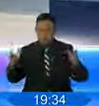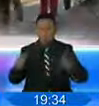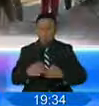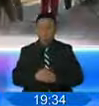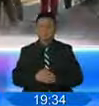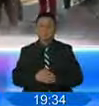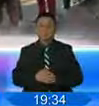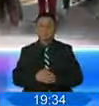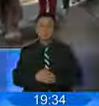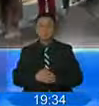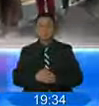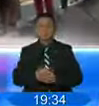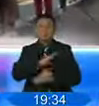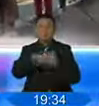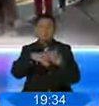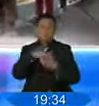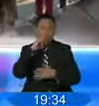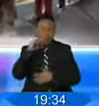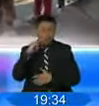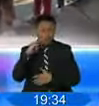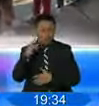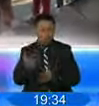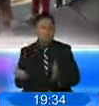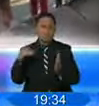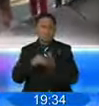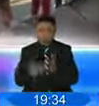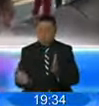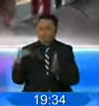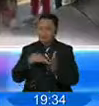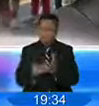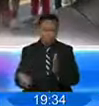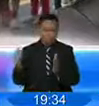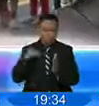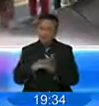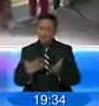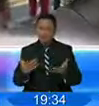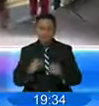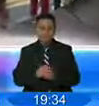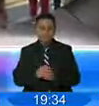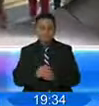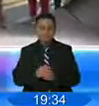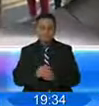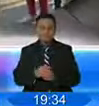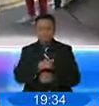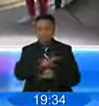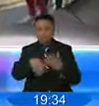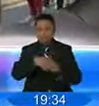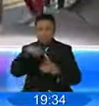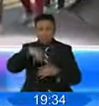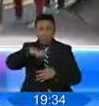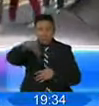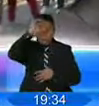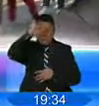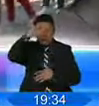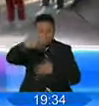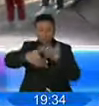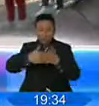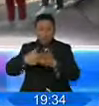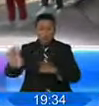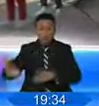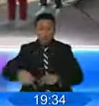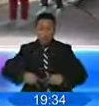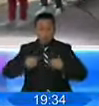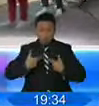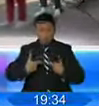actividades. Y casi todos los niños se repiten los cursos vacacionales, a veces hasta los 3 módulos, porque todo lo que aprenden aquí les sirve tanto para